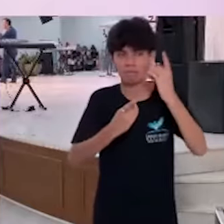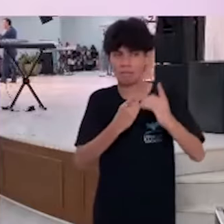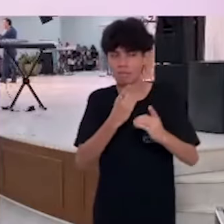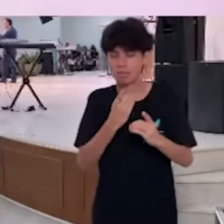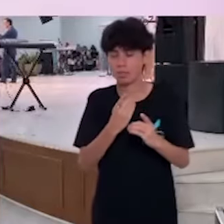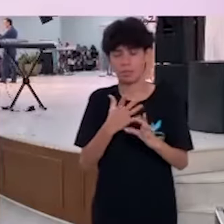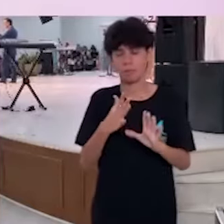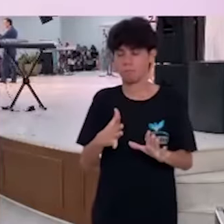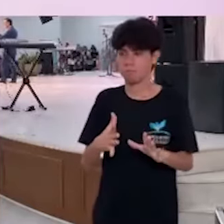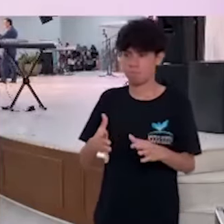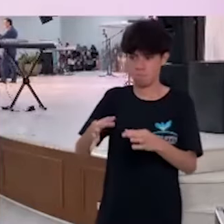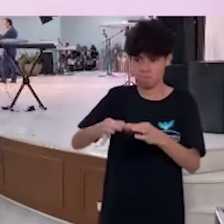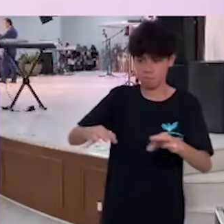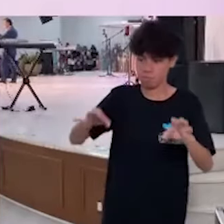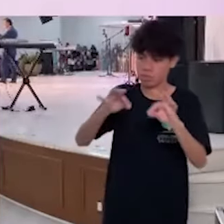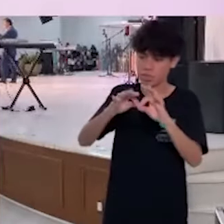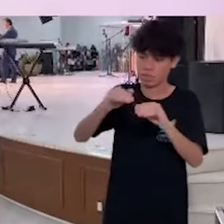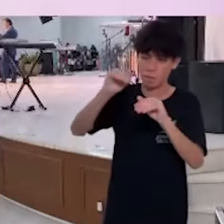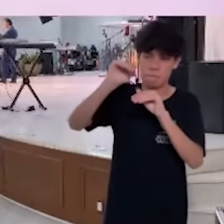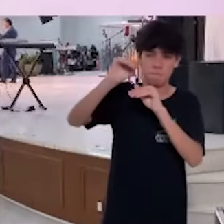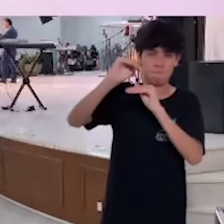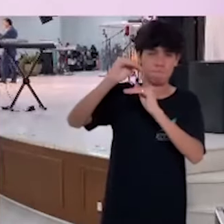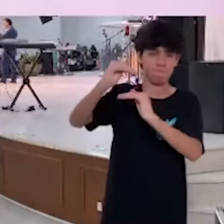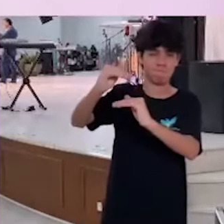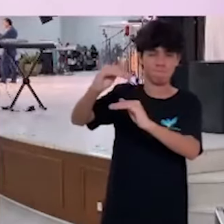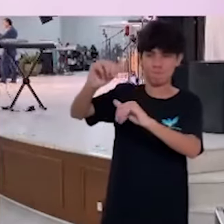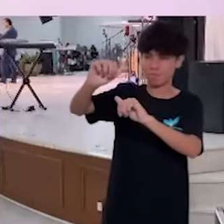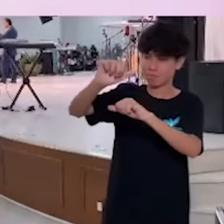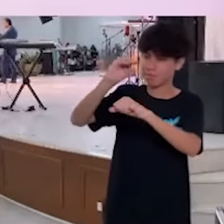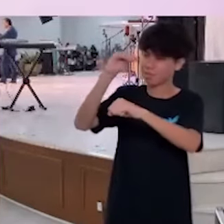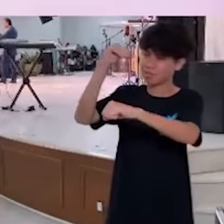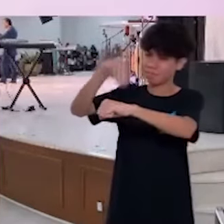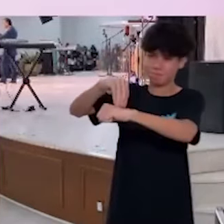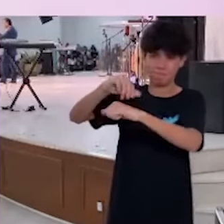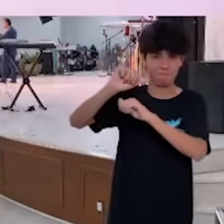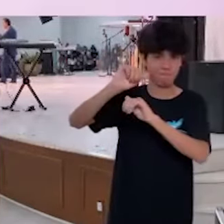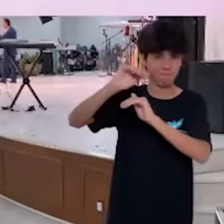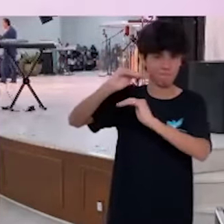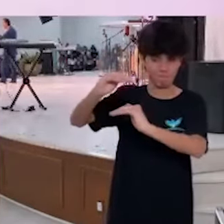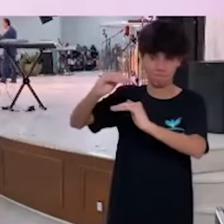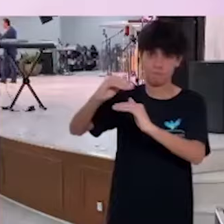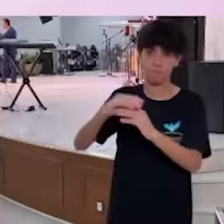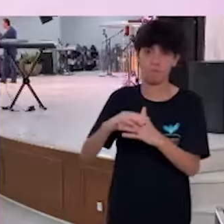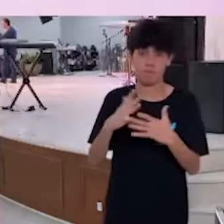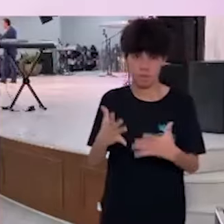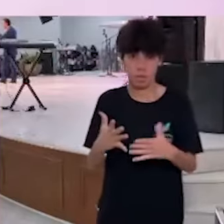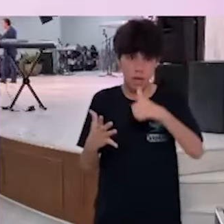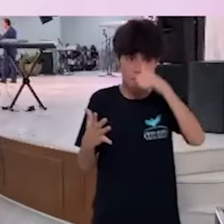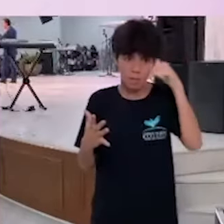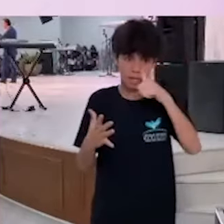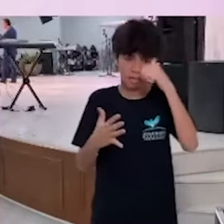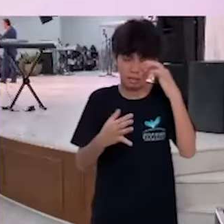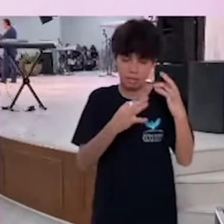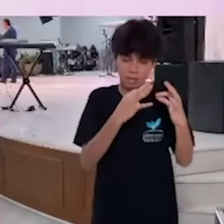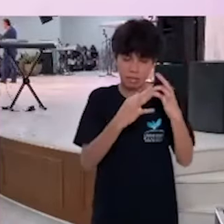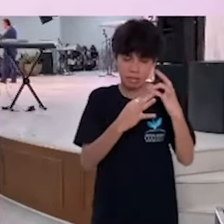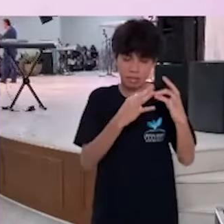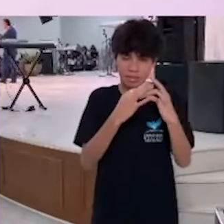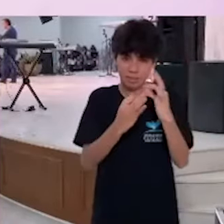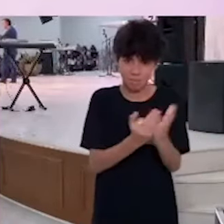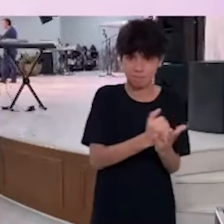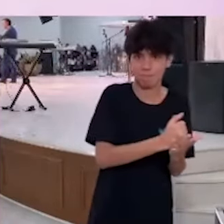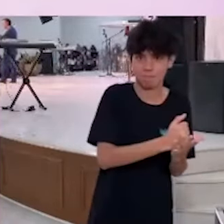poner límites. Y ese es el candado que estamos tocando en este momento para evitar el pecado de inmoralidad sexual. Hay que